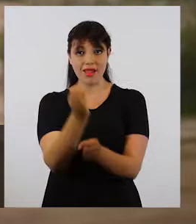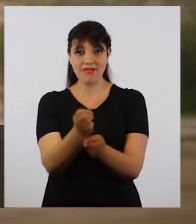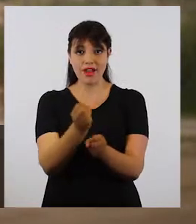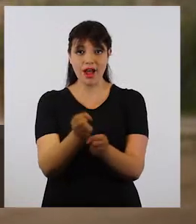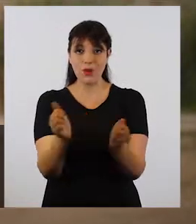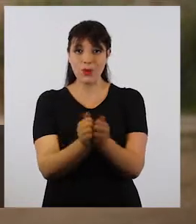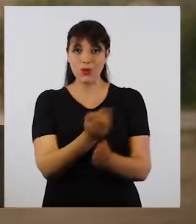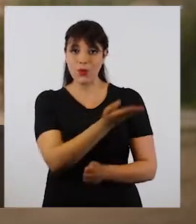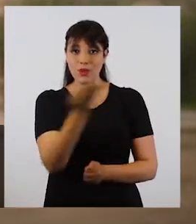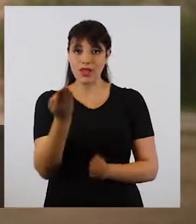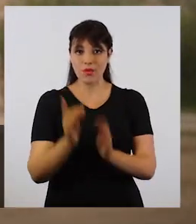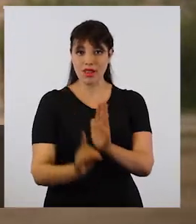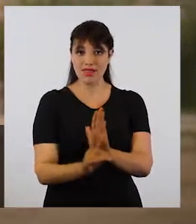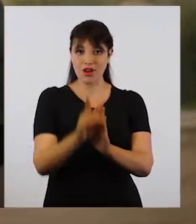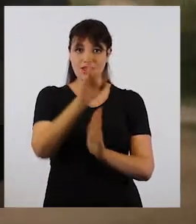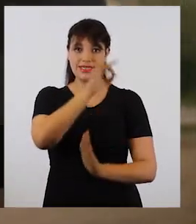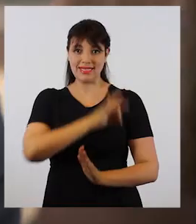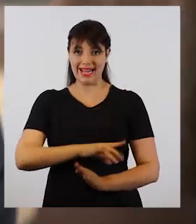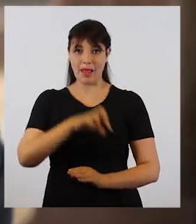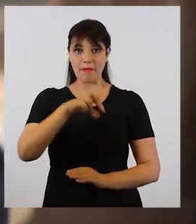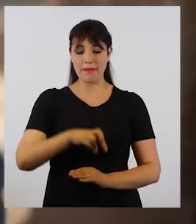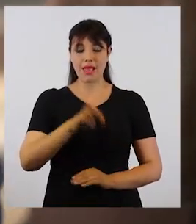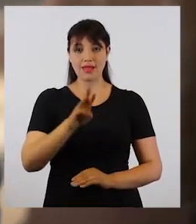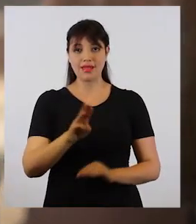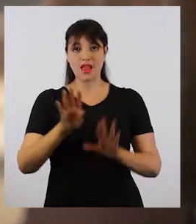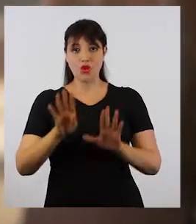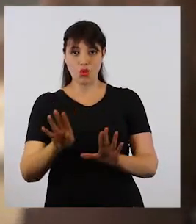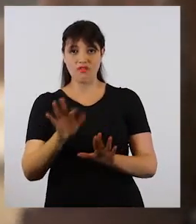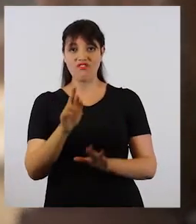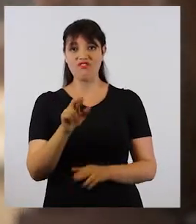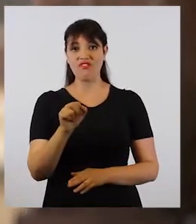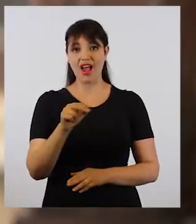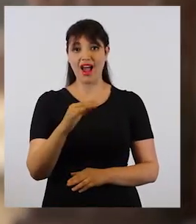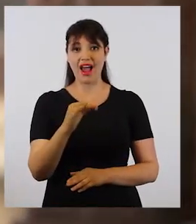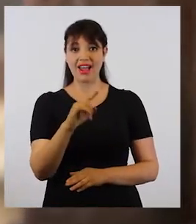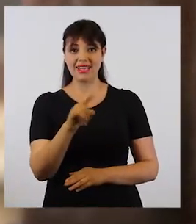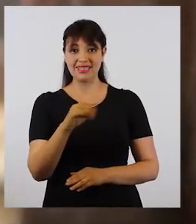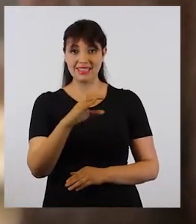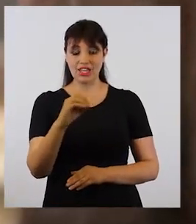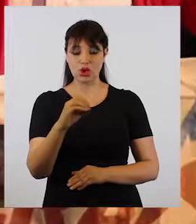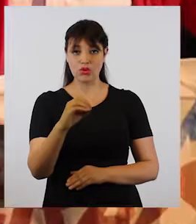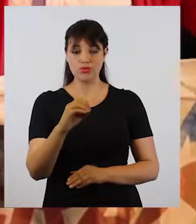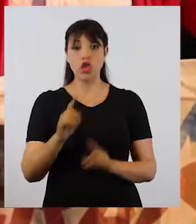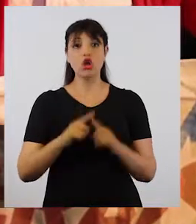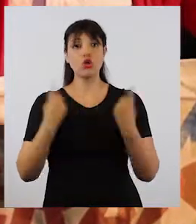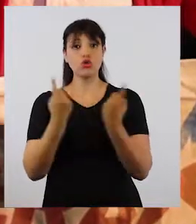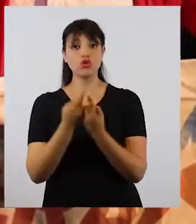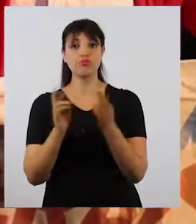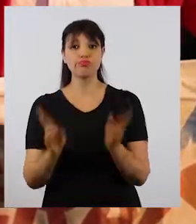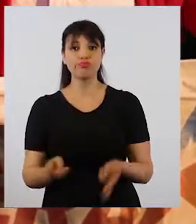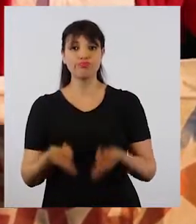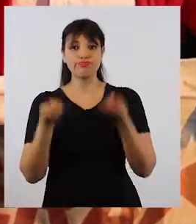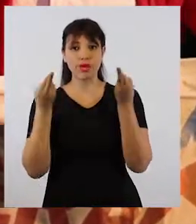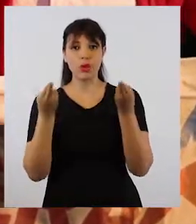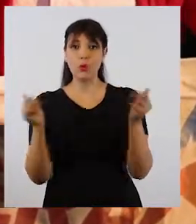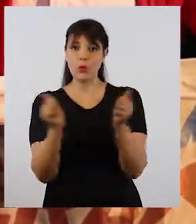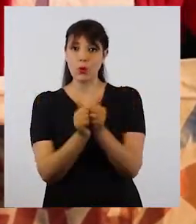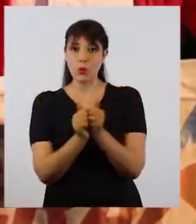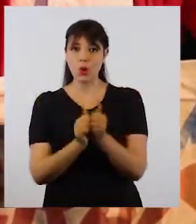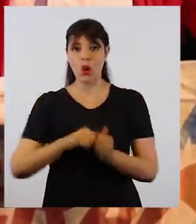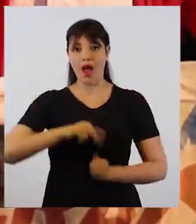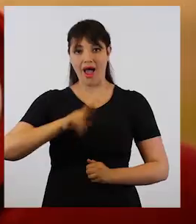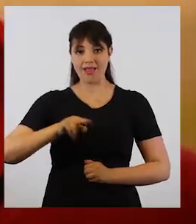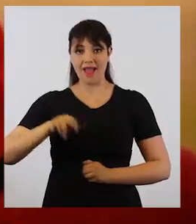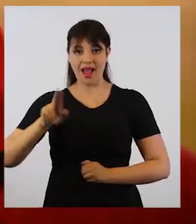ustedes por el progreso de chile p 39 francisco bartolucci nosotras vamos a rescatar a la región vamos a rescatar